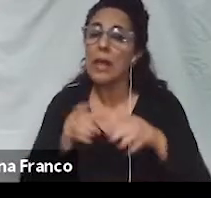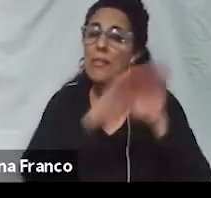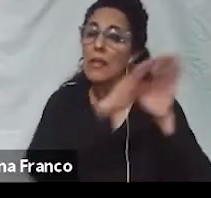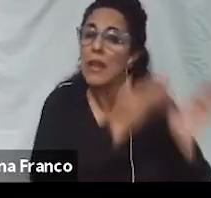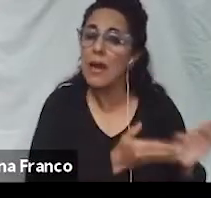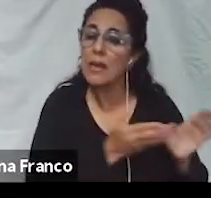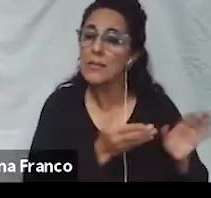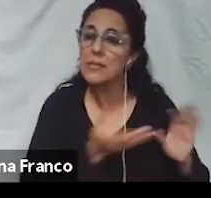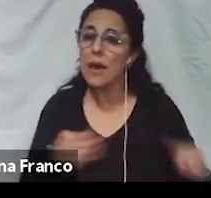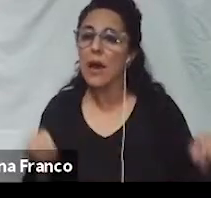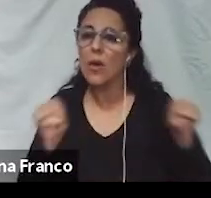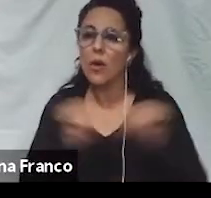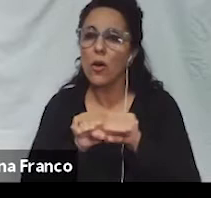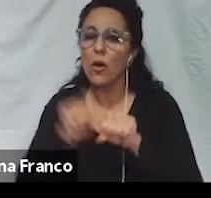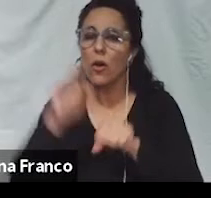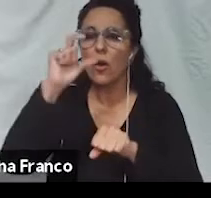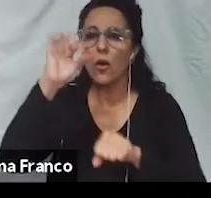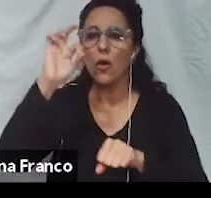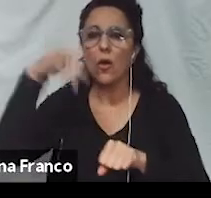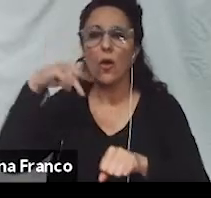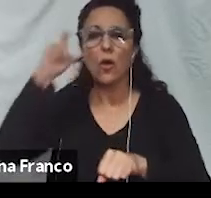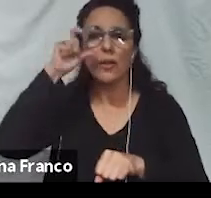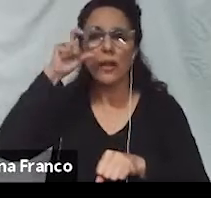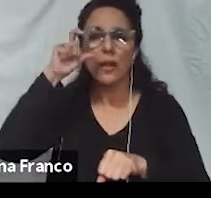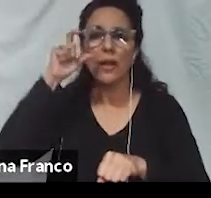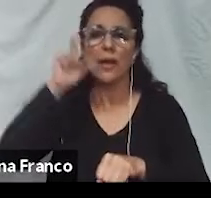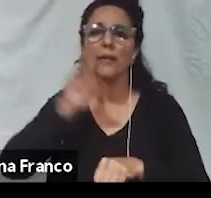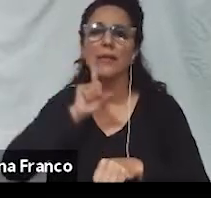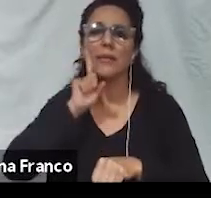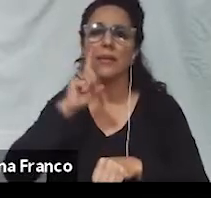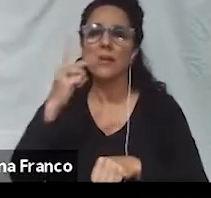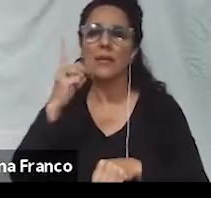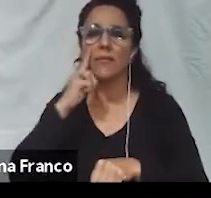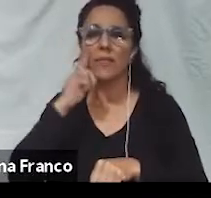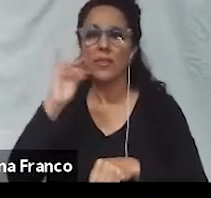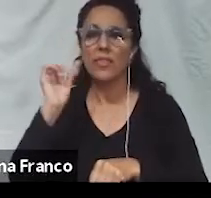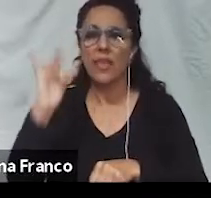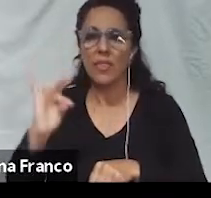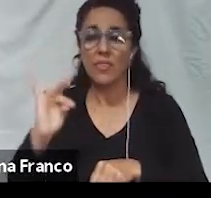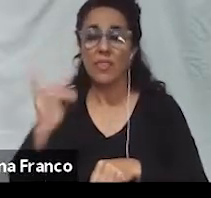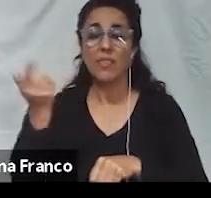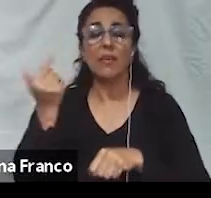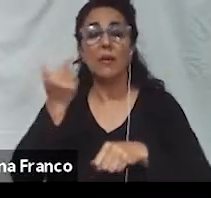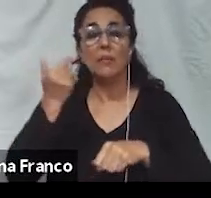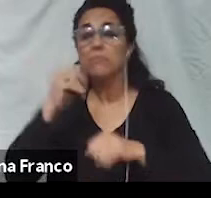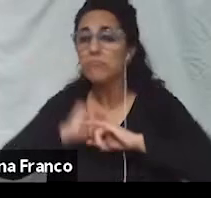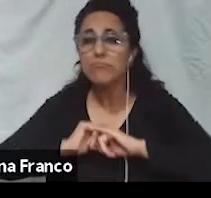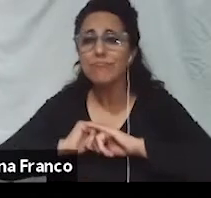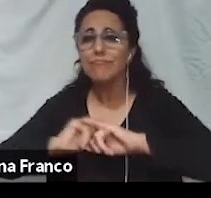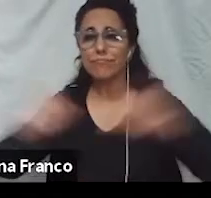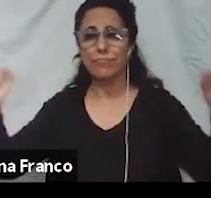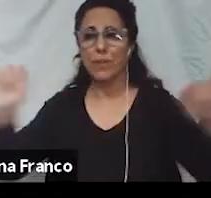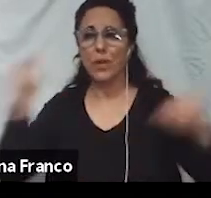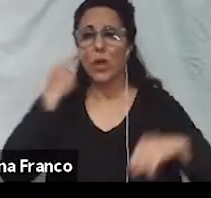de Conectividad, y también de parte de fundaciones como DALAT y distintas comunidades que intentamos divulgar